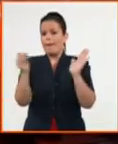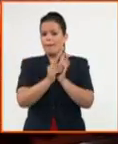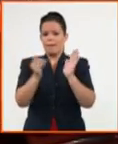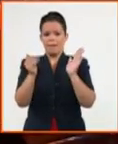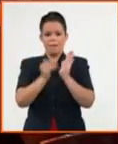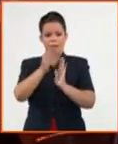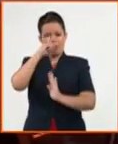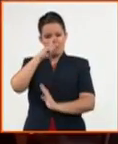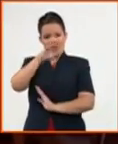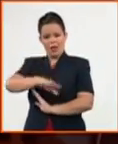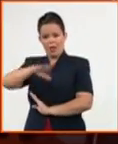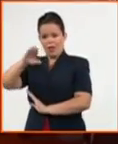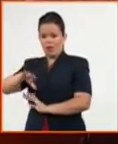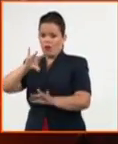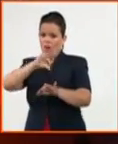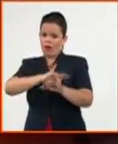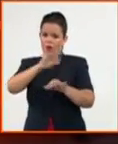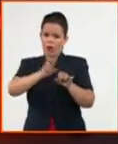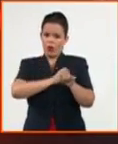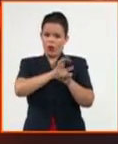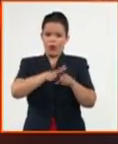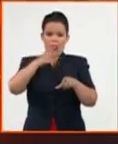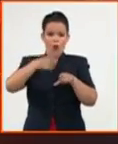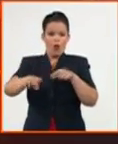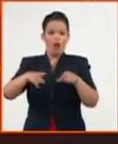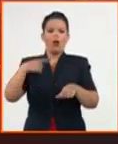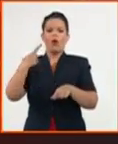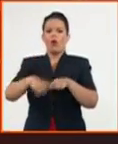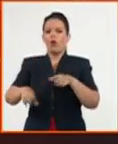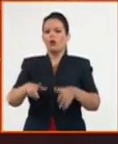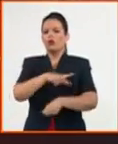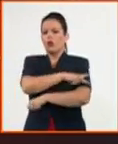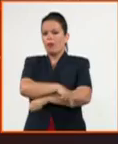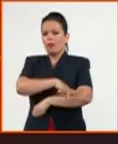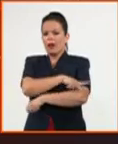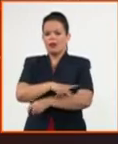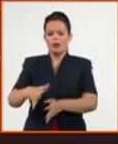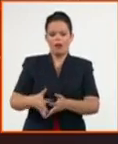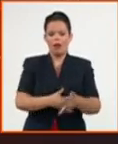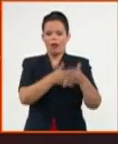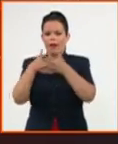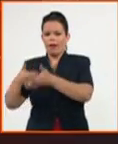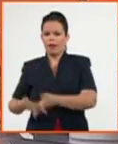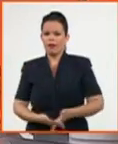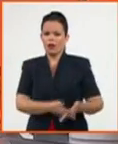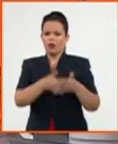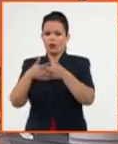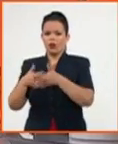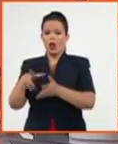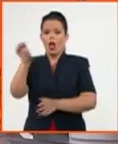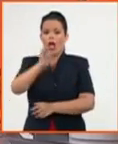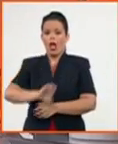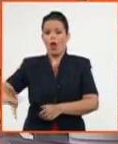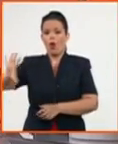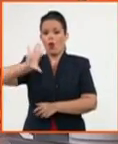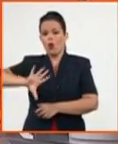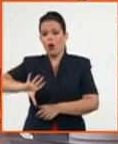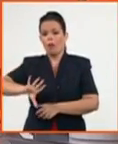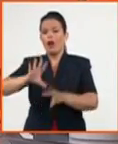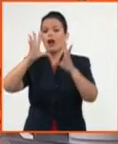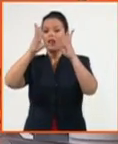preocupación en eeuu en europa el crecimiento exponencial que está teniendo la cantidad de niños infectados con